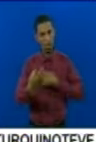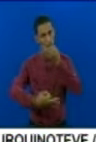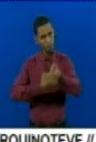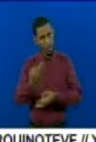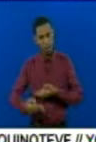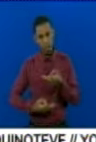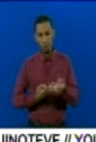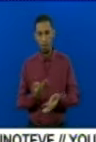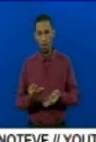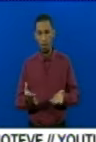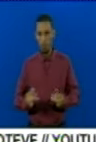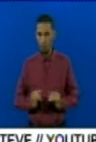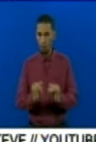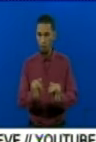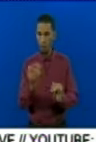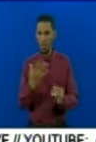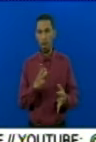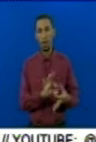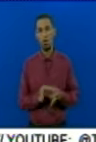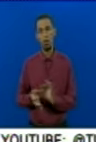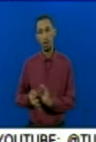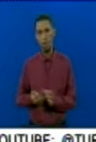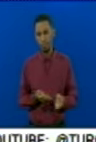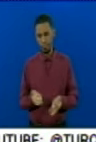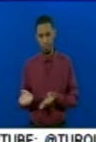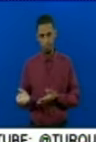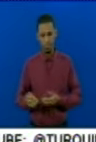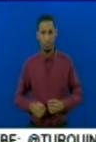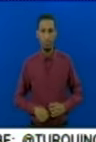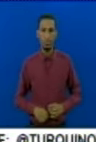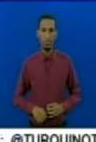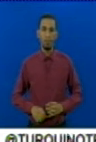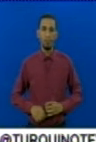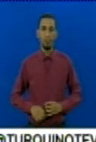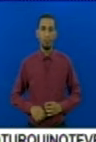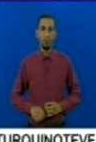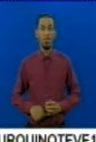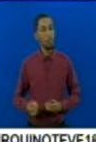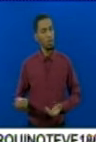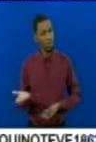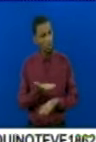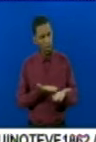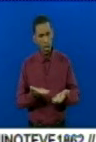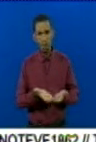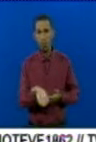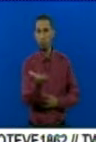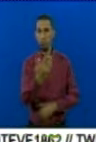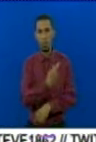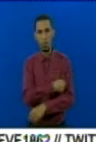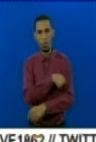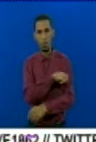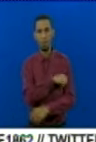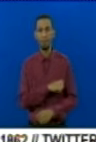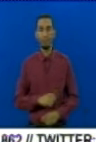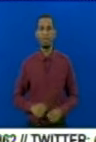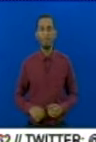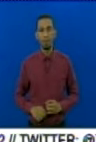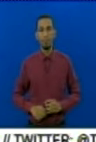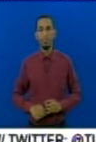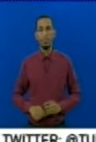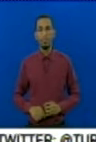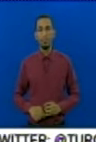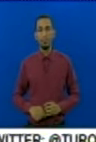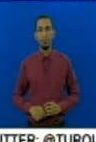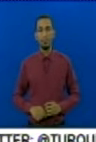de su principal coordinador, que es el compañero Juan Carlos, y el intercambio que sostendremos sobre estos temas. Siguiendo entonces esta